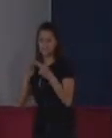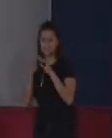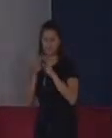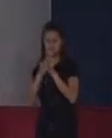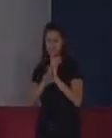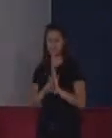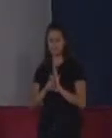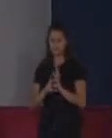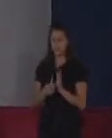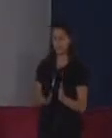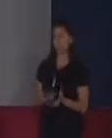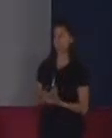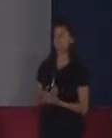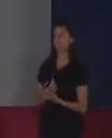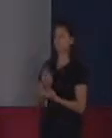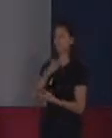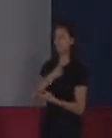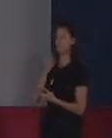Por favor.